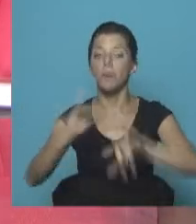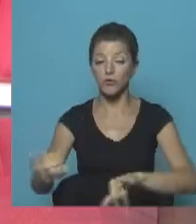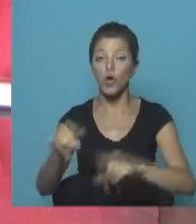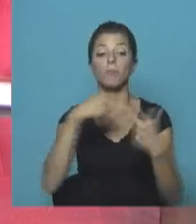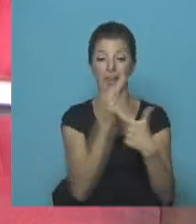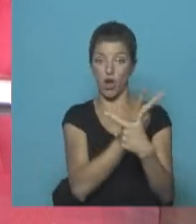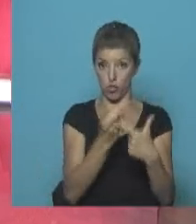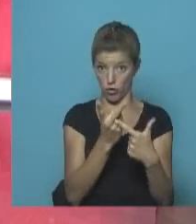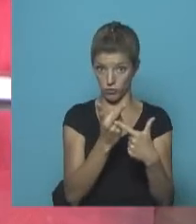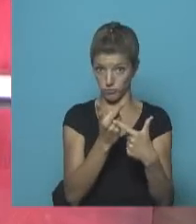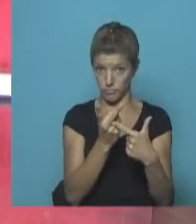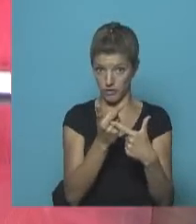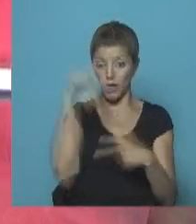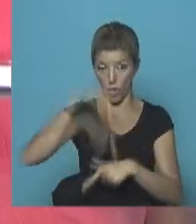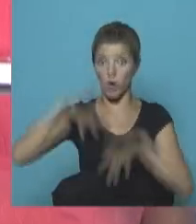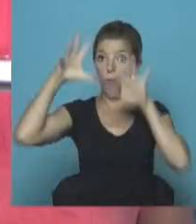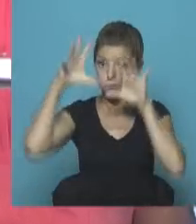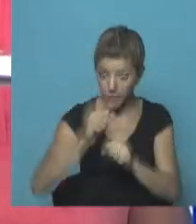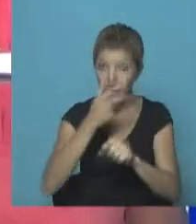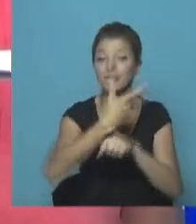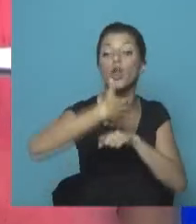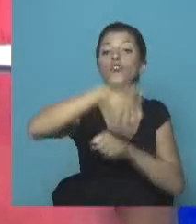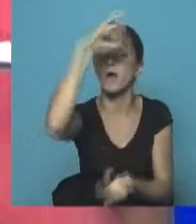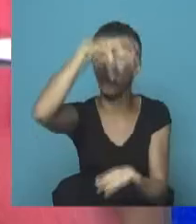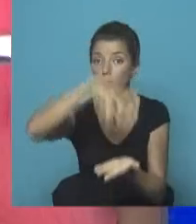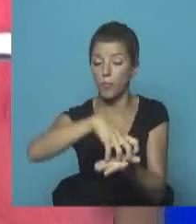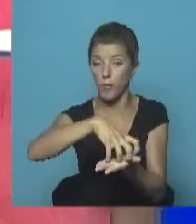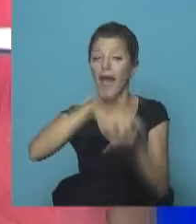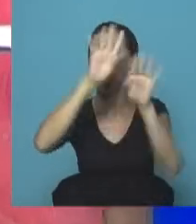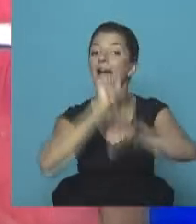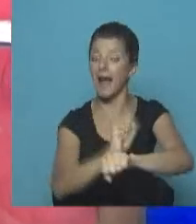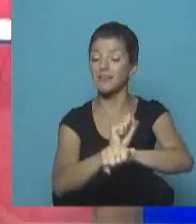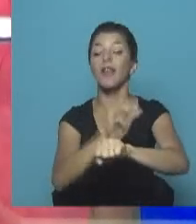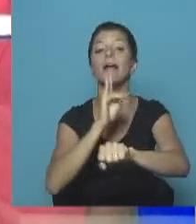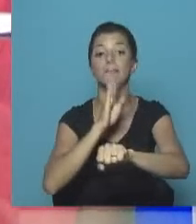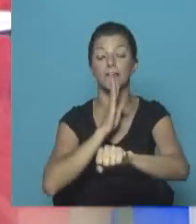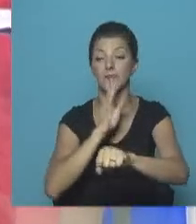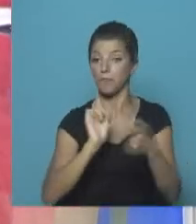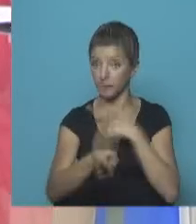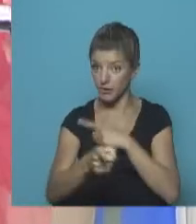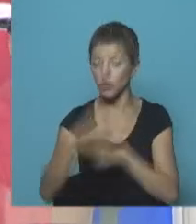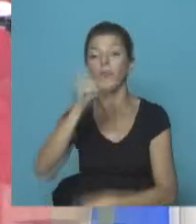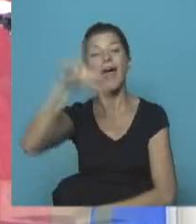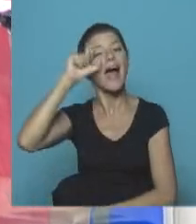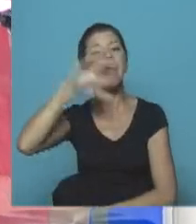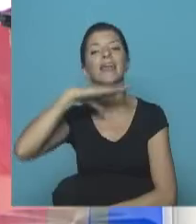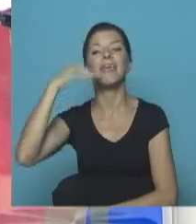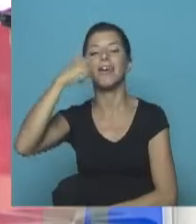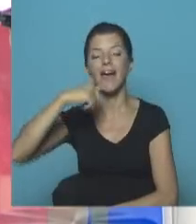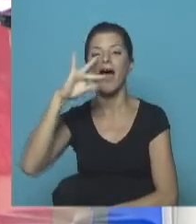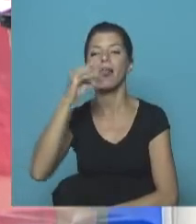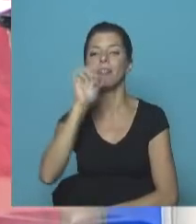los dos prófugos recapturados en las últimas horas en el lugar. Estamos trabajando en vivo. Alejandra Corrales, ¿qué tal? Muy buenas